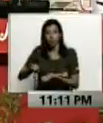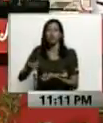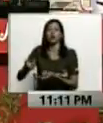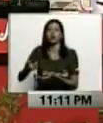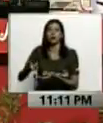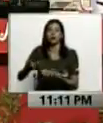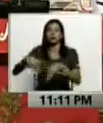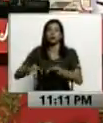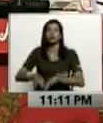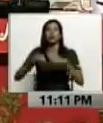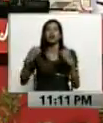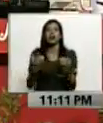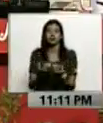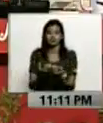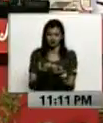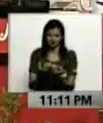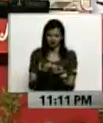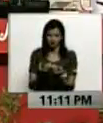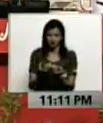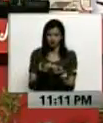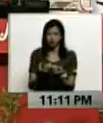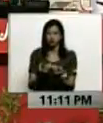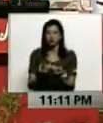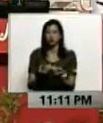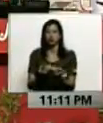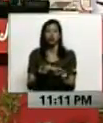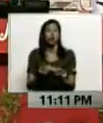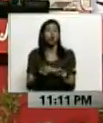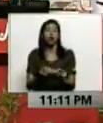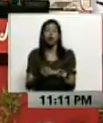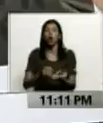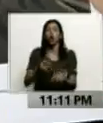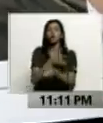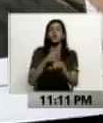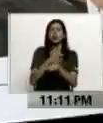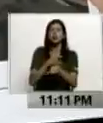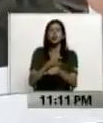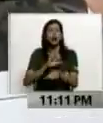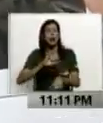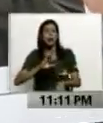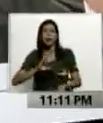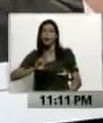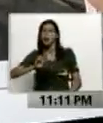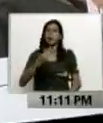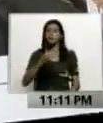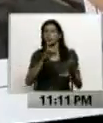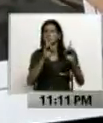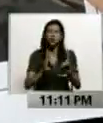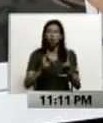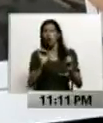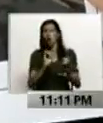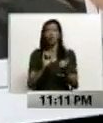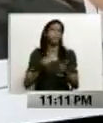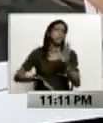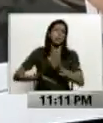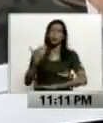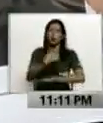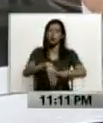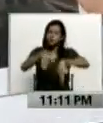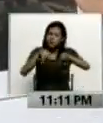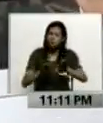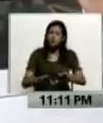de enero o el gobierno rectifica o habrá más cales no aseguro Horizontes